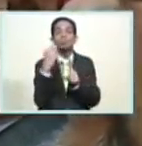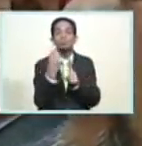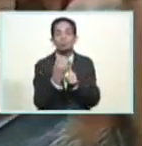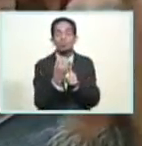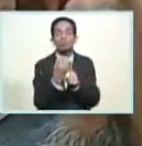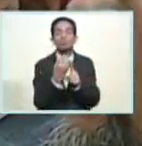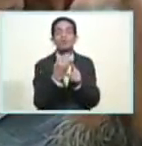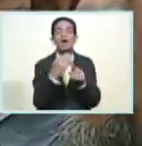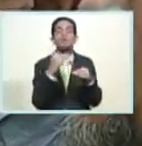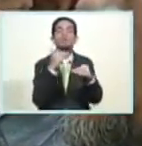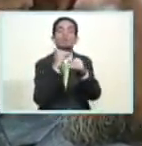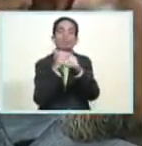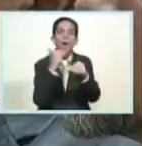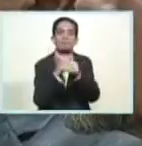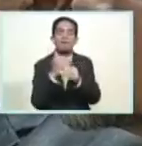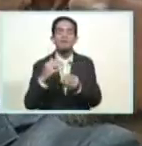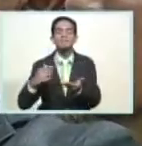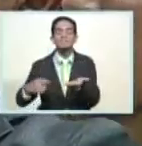igualdad, inversión?